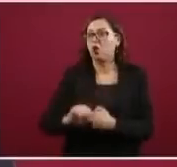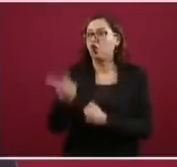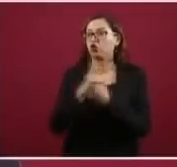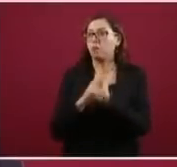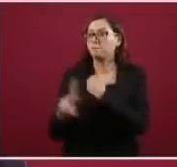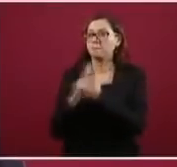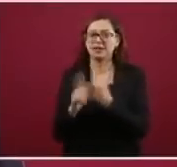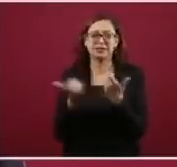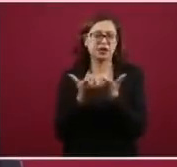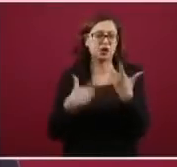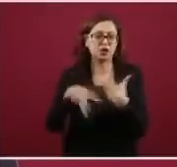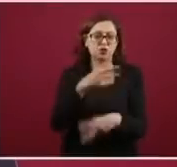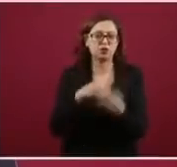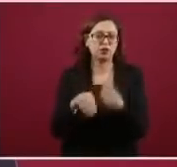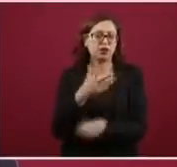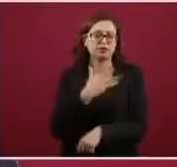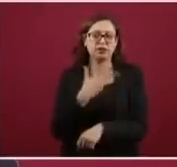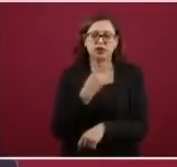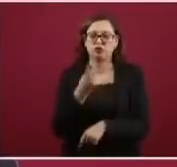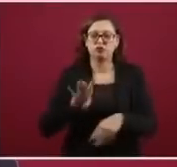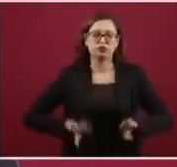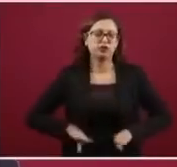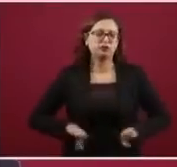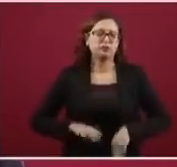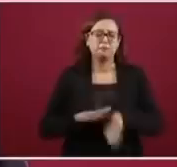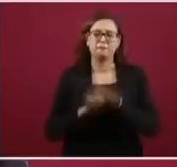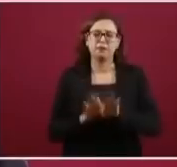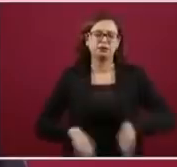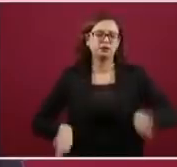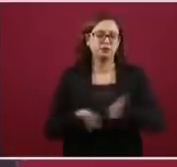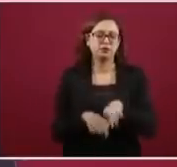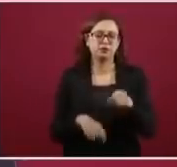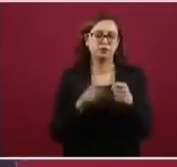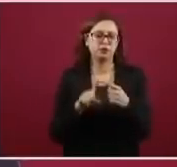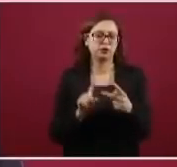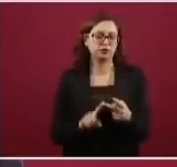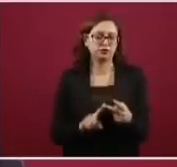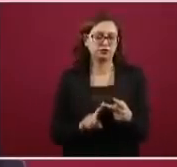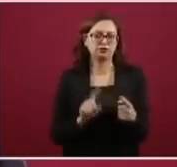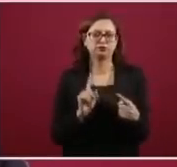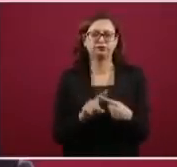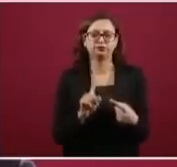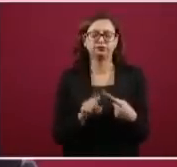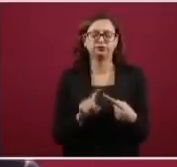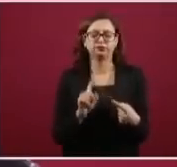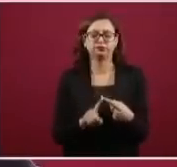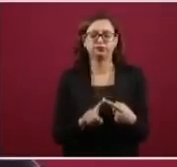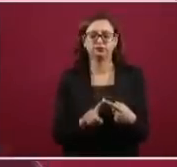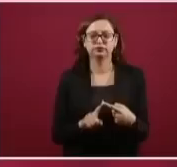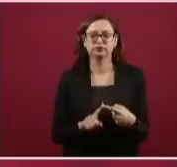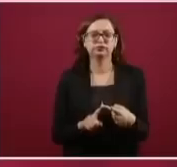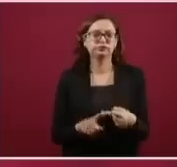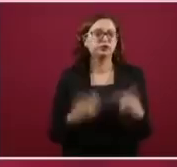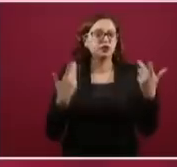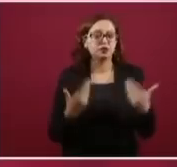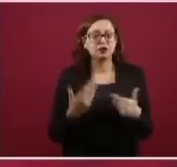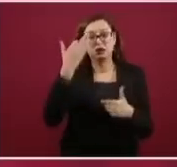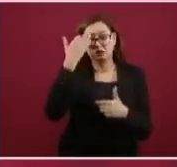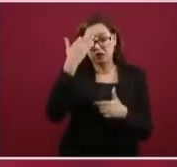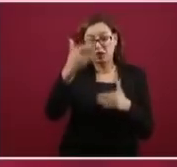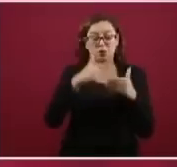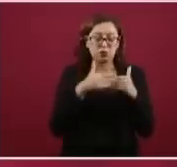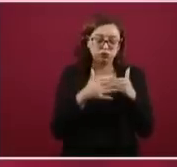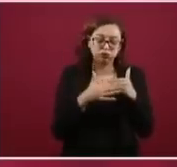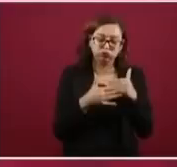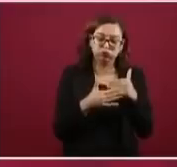tiene tiene dos características muy muy claras una en general tiene un crecimiento a lo largo del tiempo